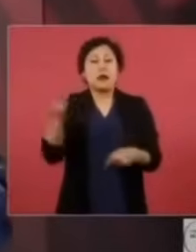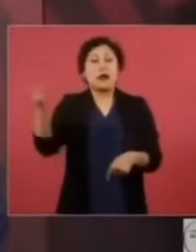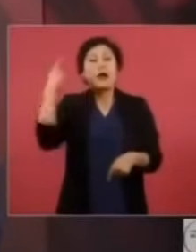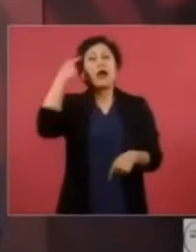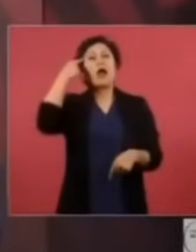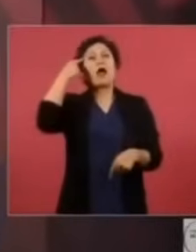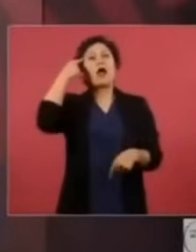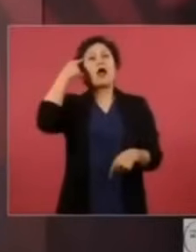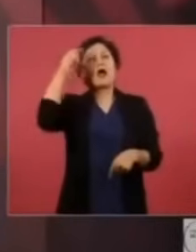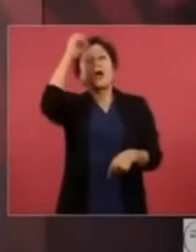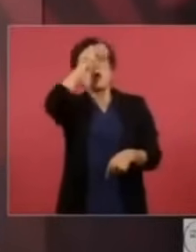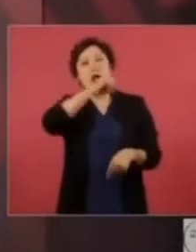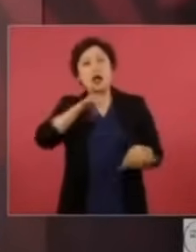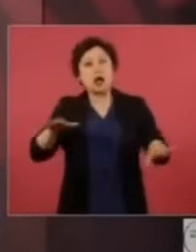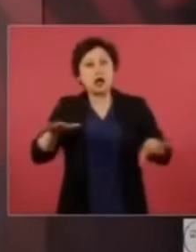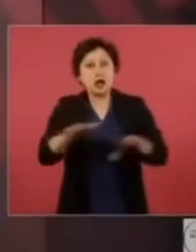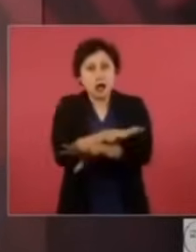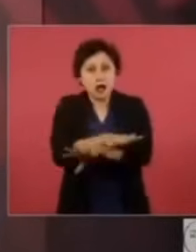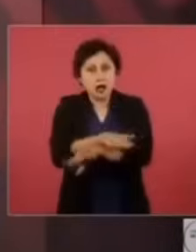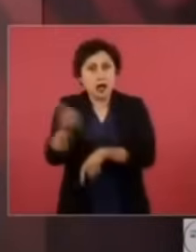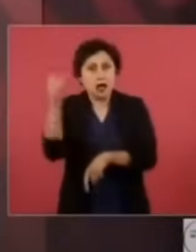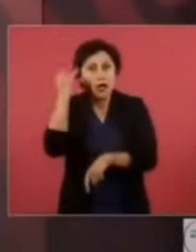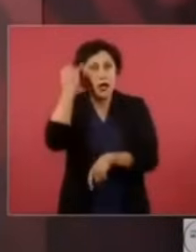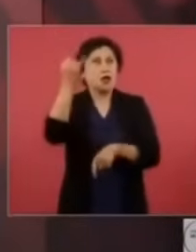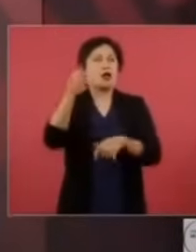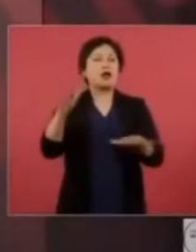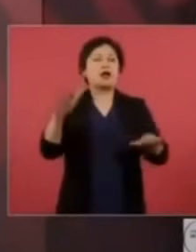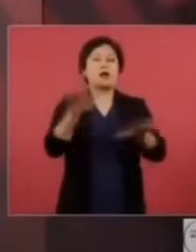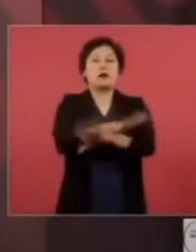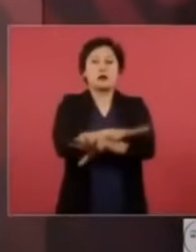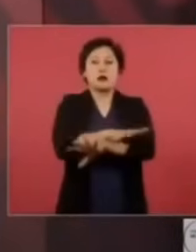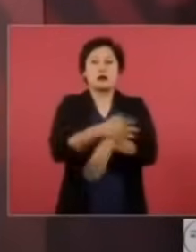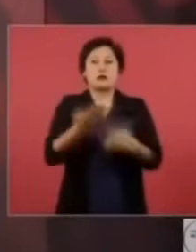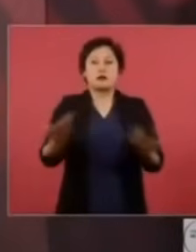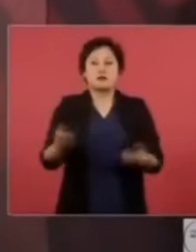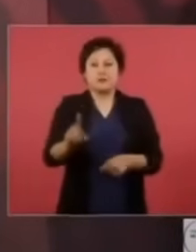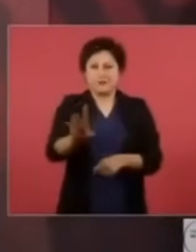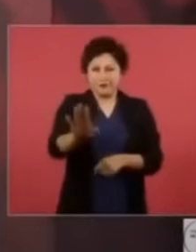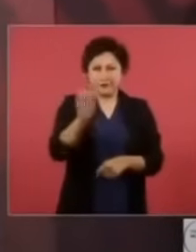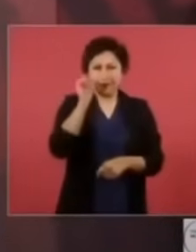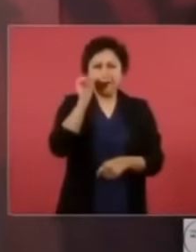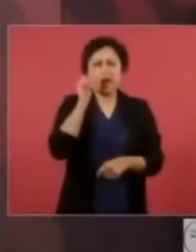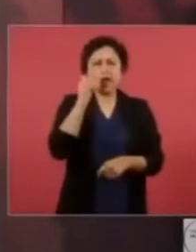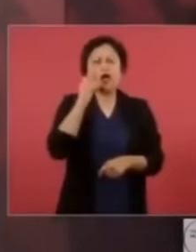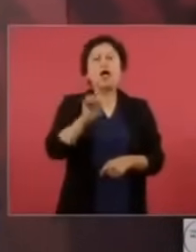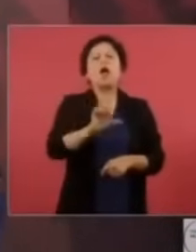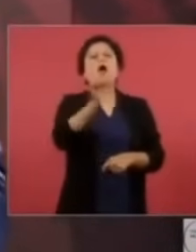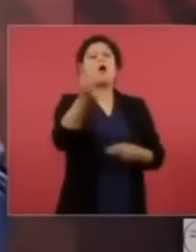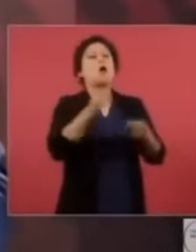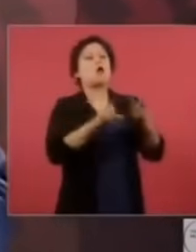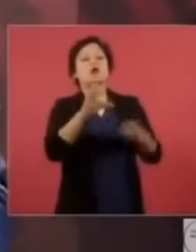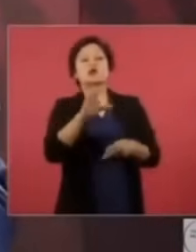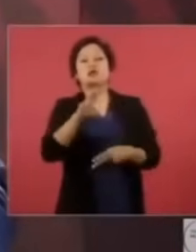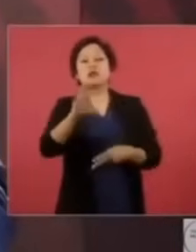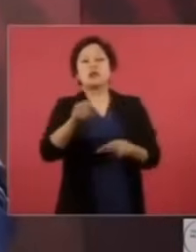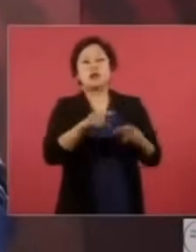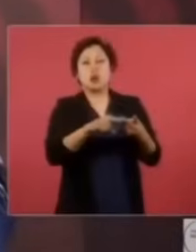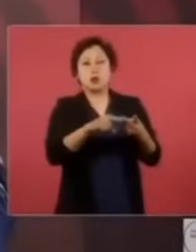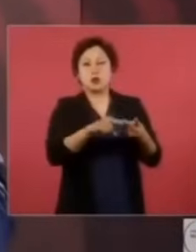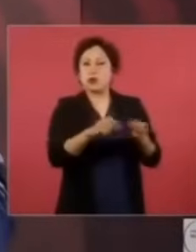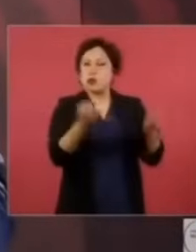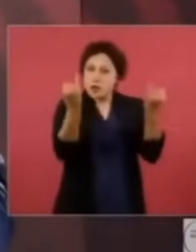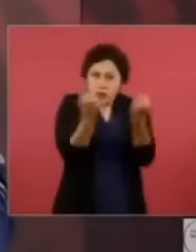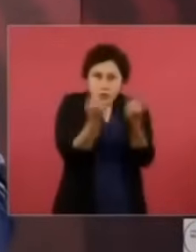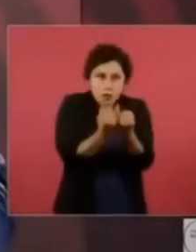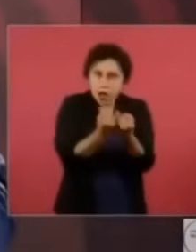es que no somos iguales y no somos iguales porque hay diferencias Y todavía hay diferencias de clase y yo las veo y